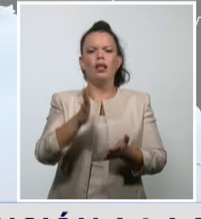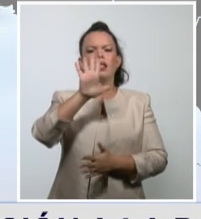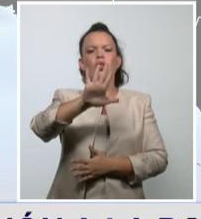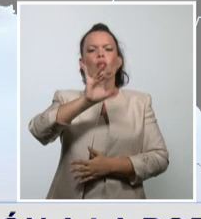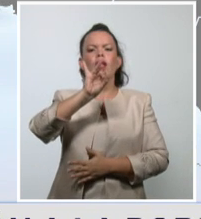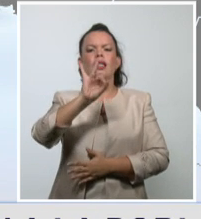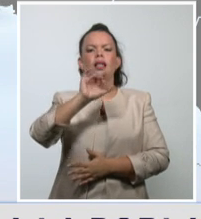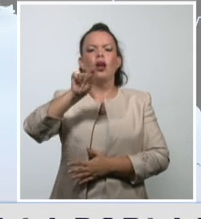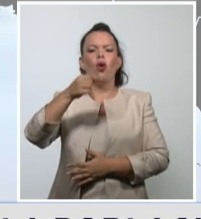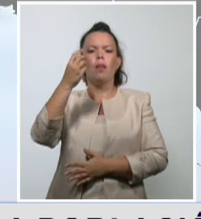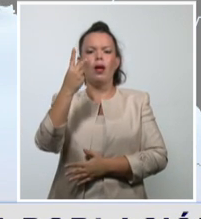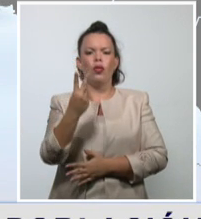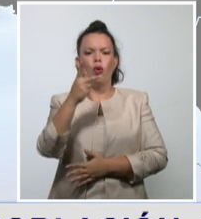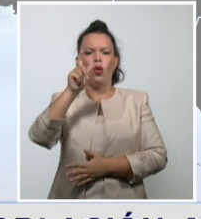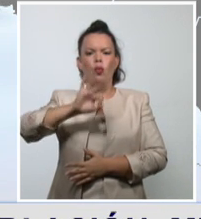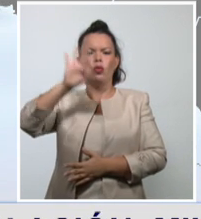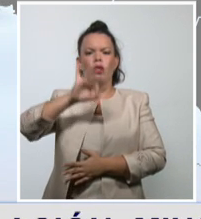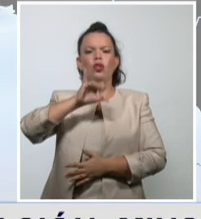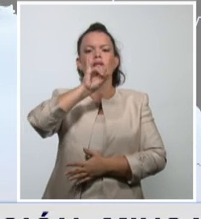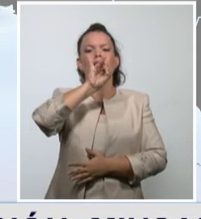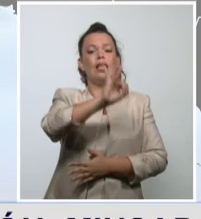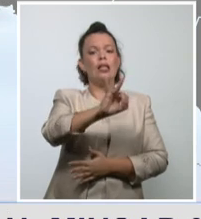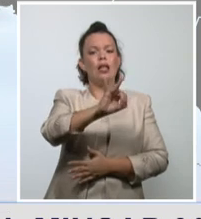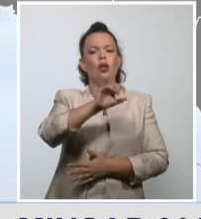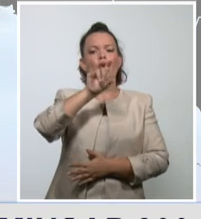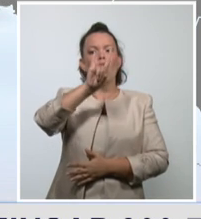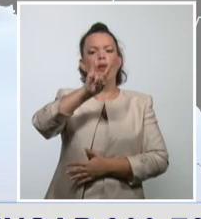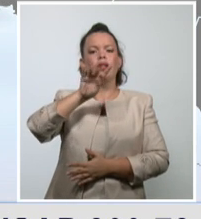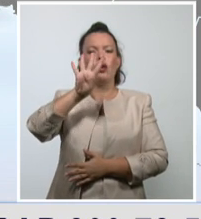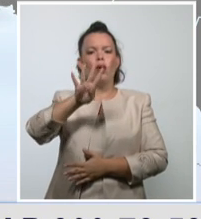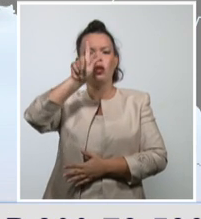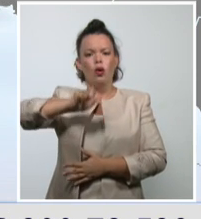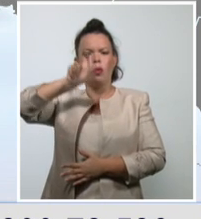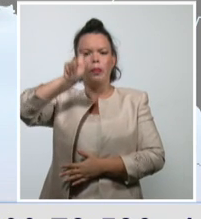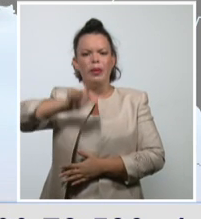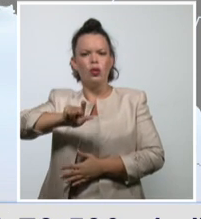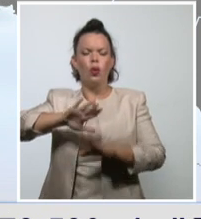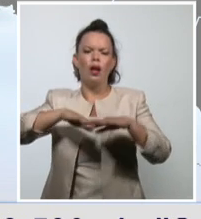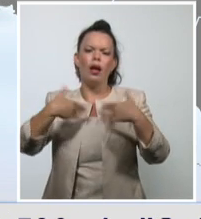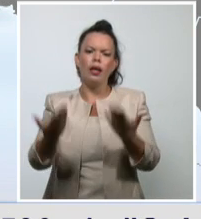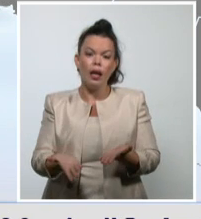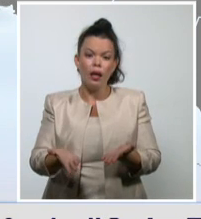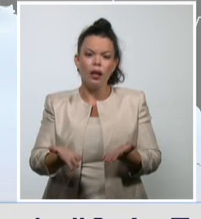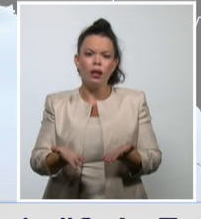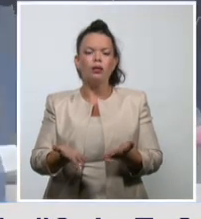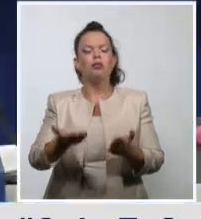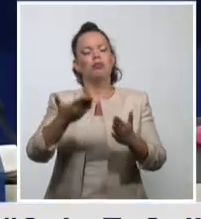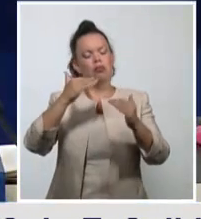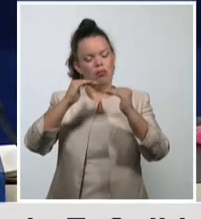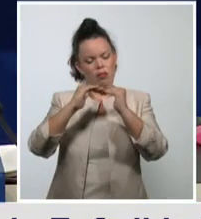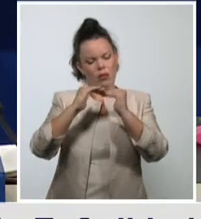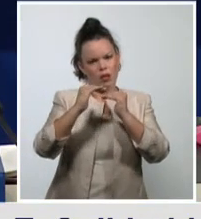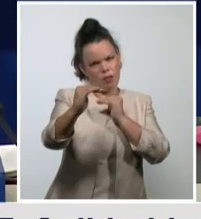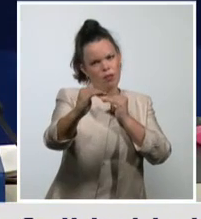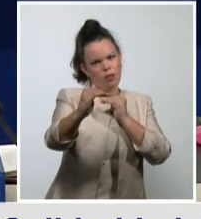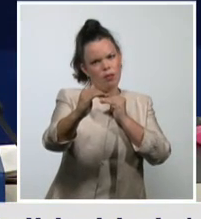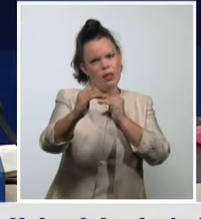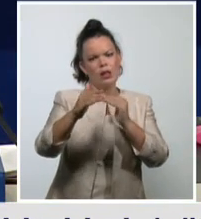57,2%, o sea, 794, presentan una evolución clínica estable. Como